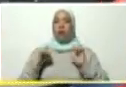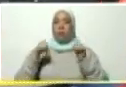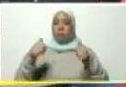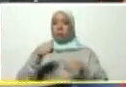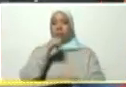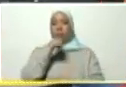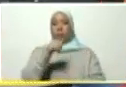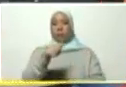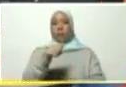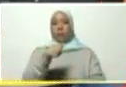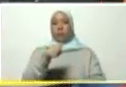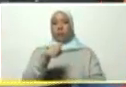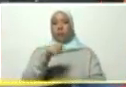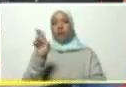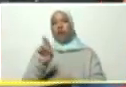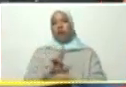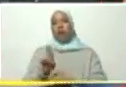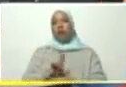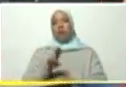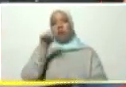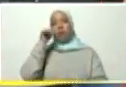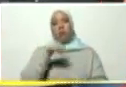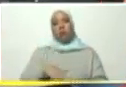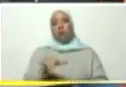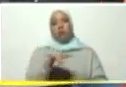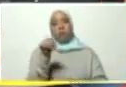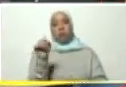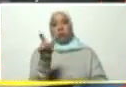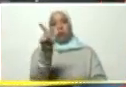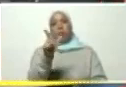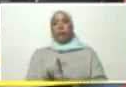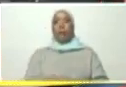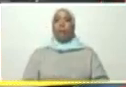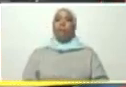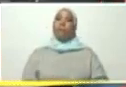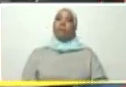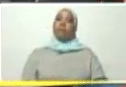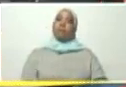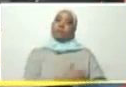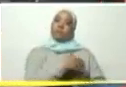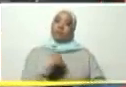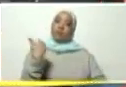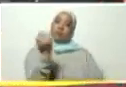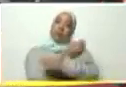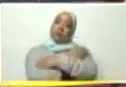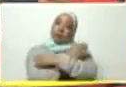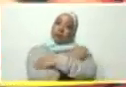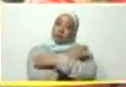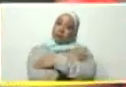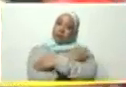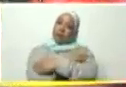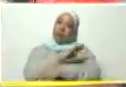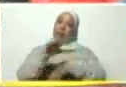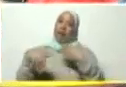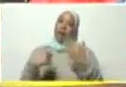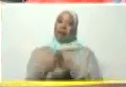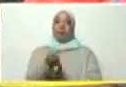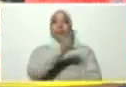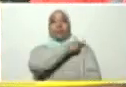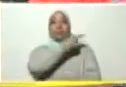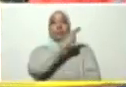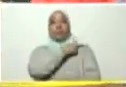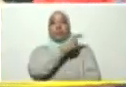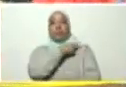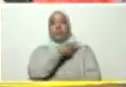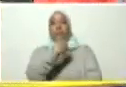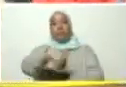para la democracia directa del partido socialista Unido de Venezuela yo Quiero felicitar a todos los jefes y